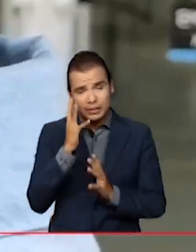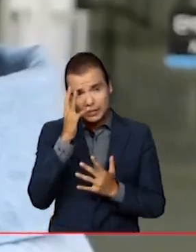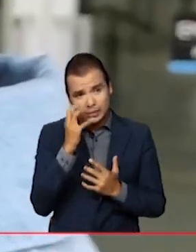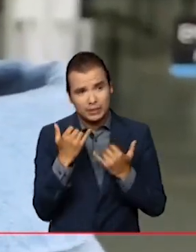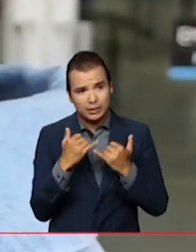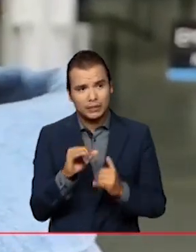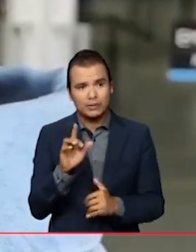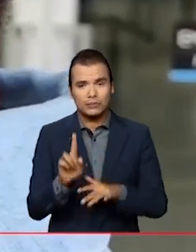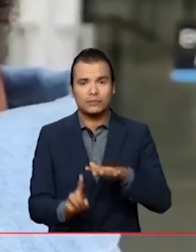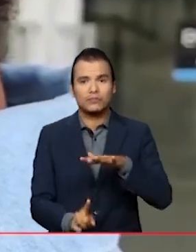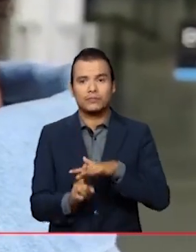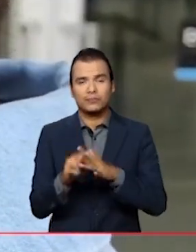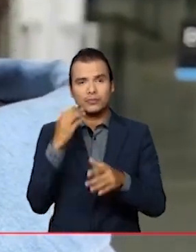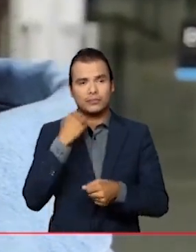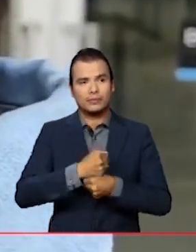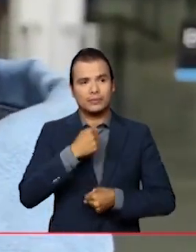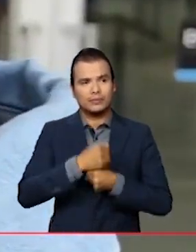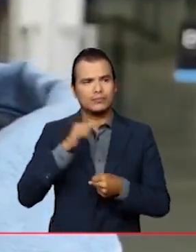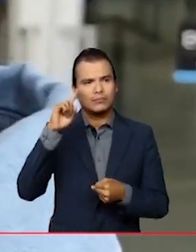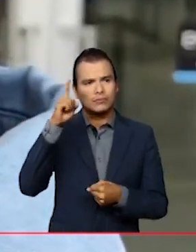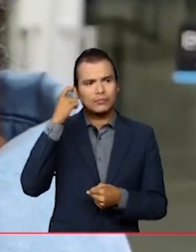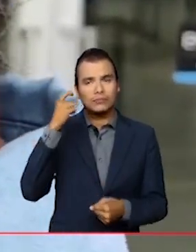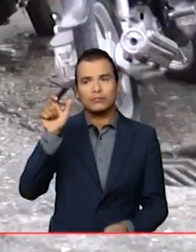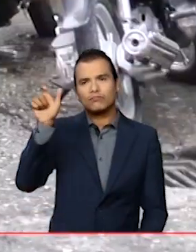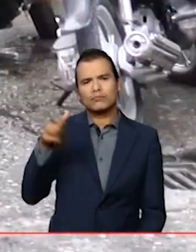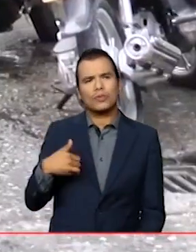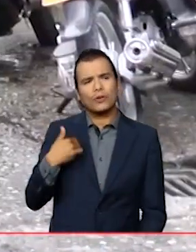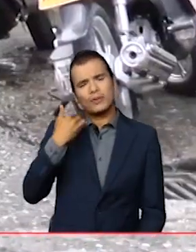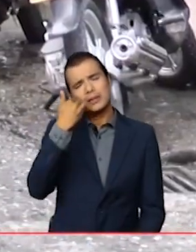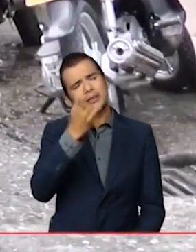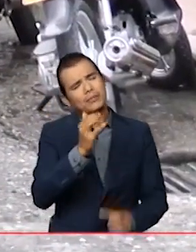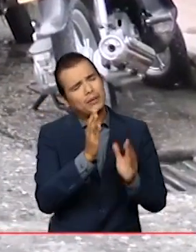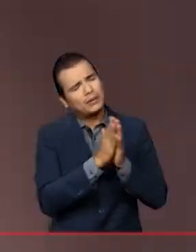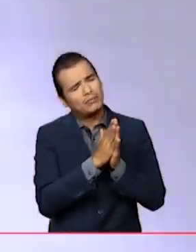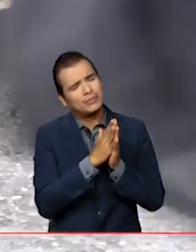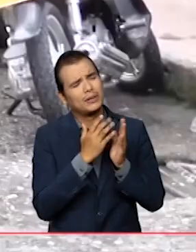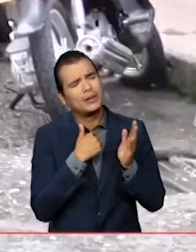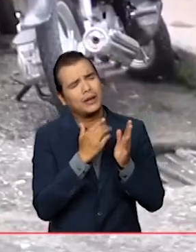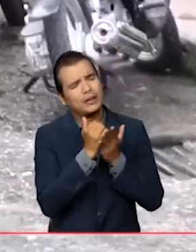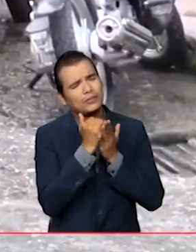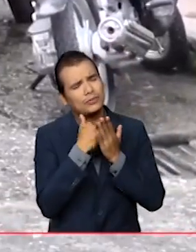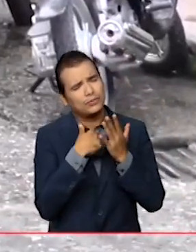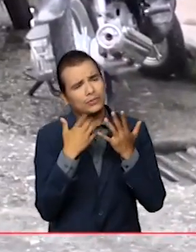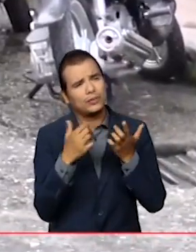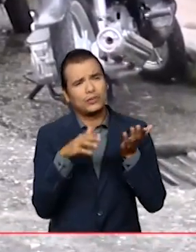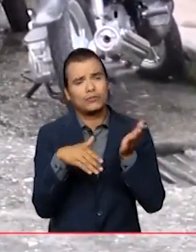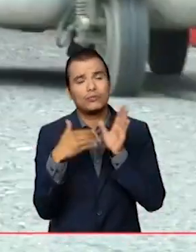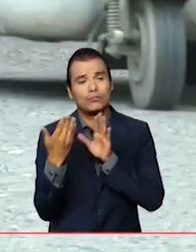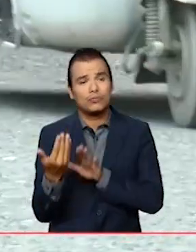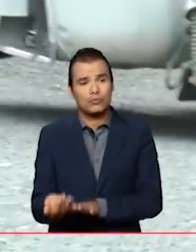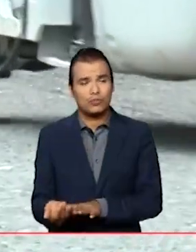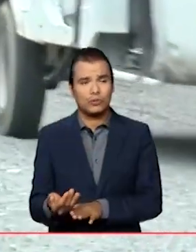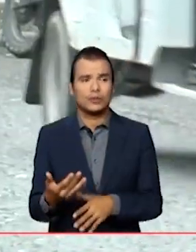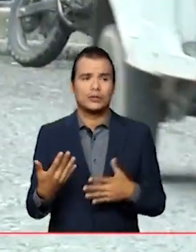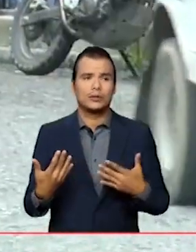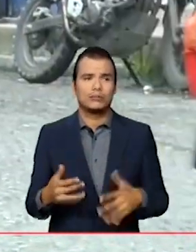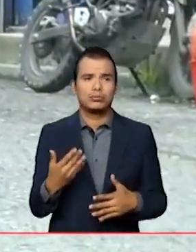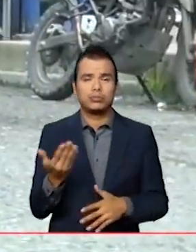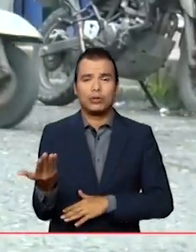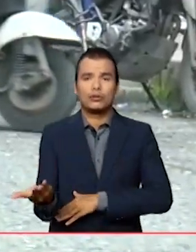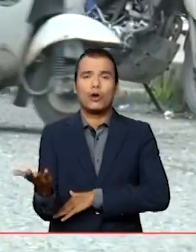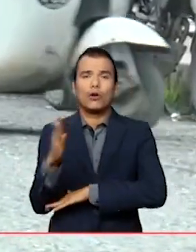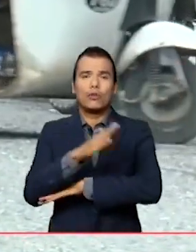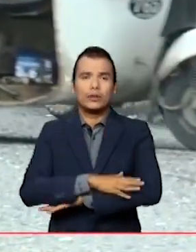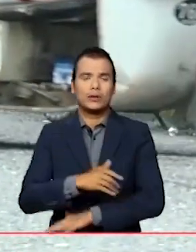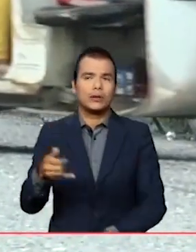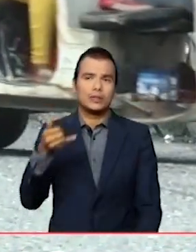esta entrevista, la funcionaria recibió una llamada de un joven desesperado y con intención de tomar la misma decisión. En el día podemos recibir